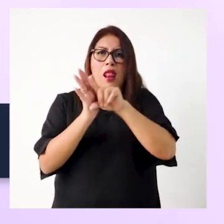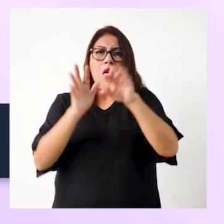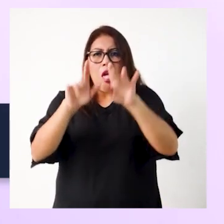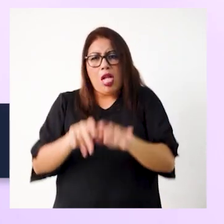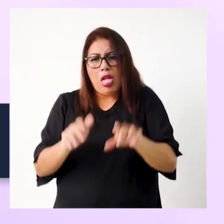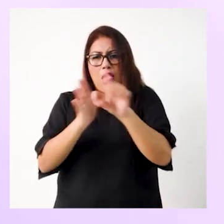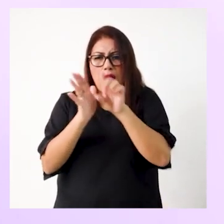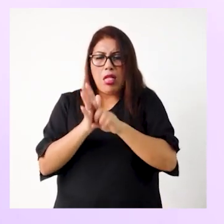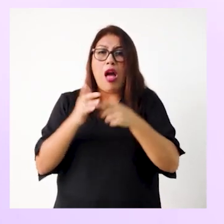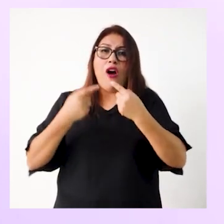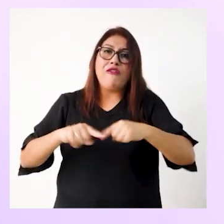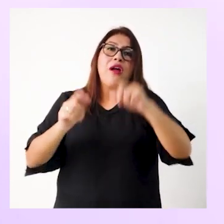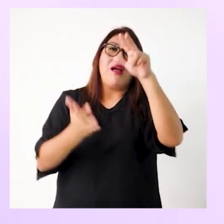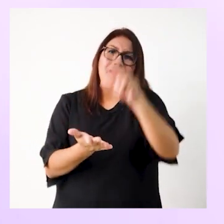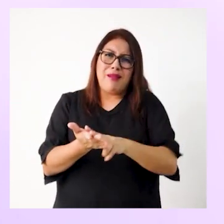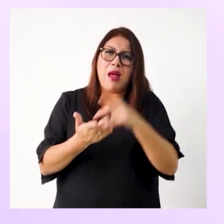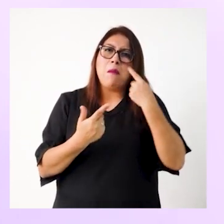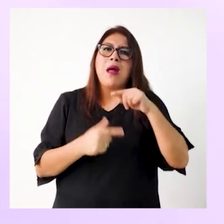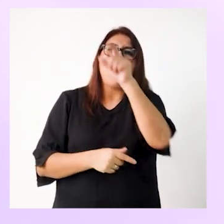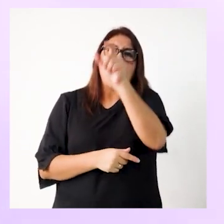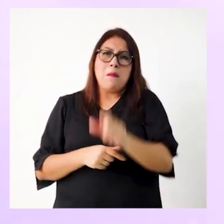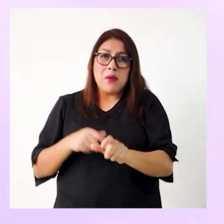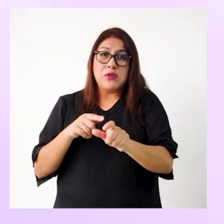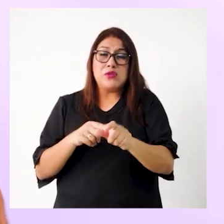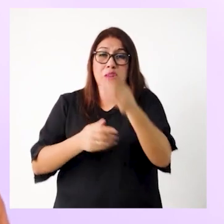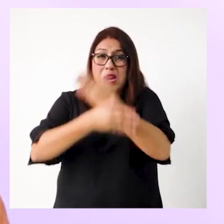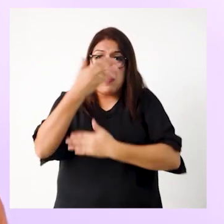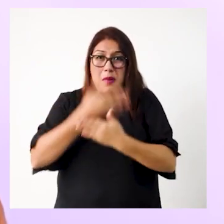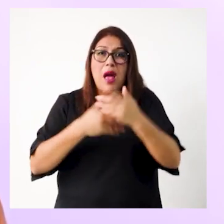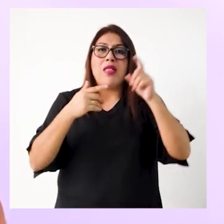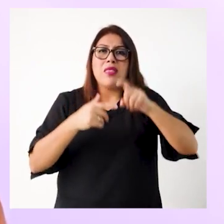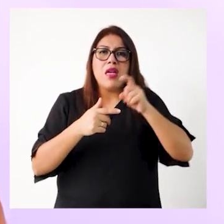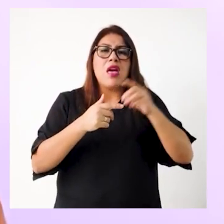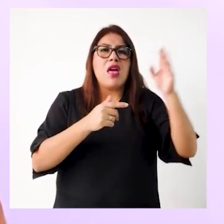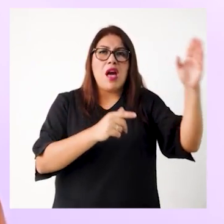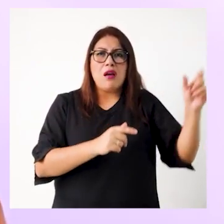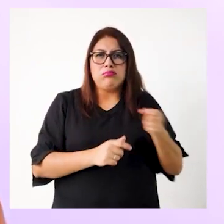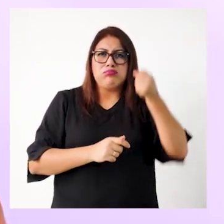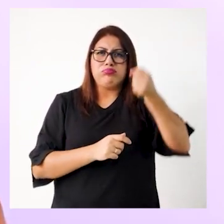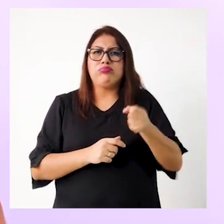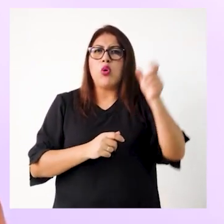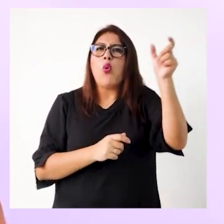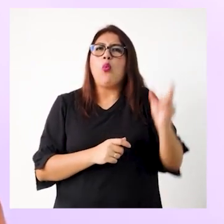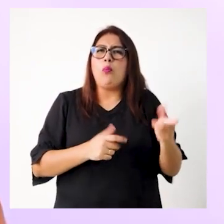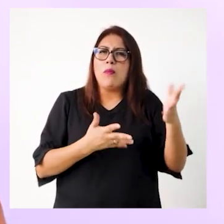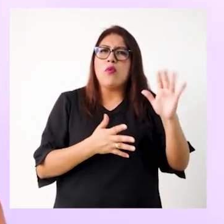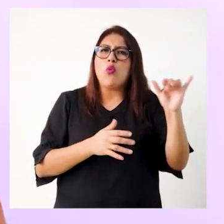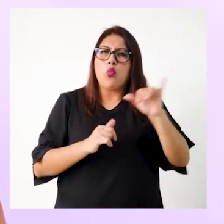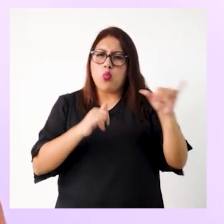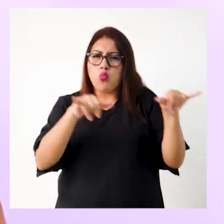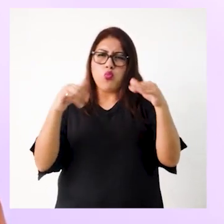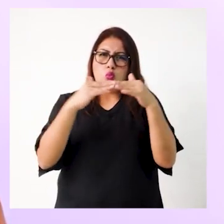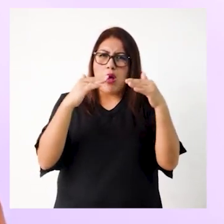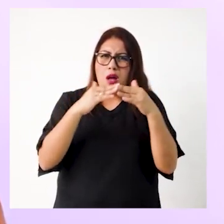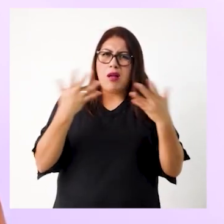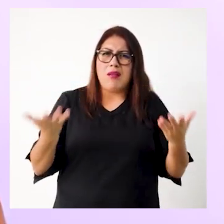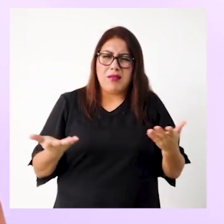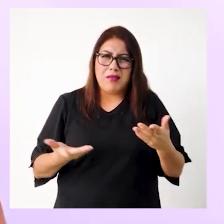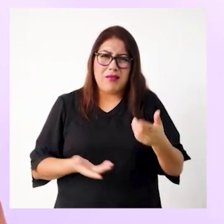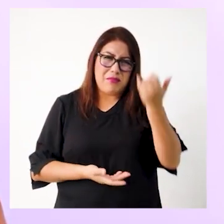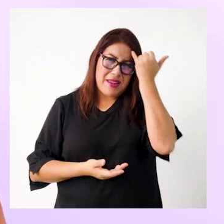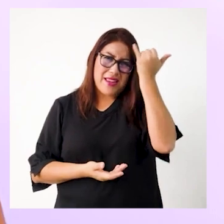para hacer que las personas sean atendidas por un ser humano. Sin embargo, esta ley, que puede parecer absurda a cualquier otra persona de otro país, esta